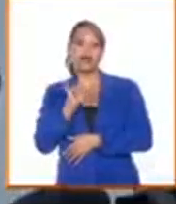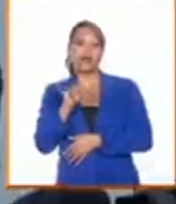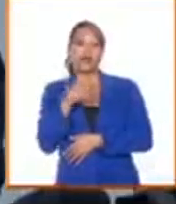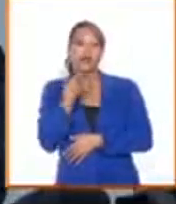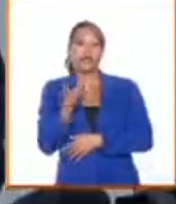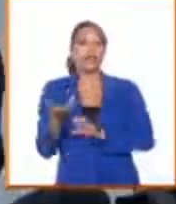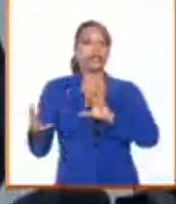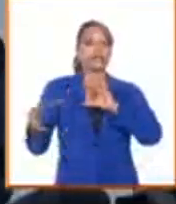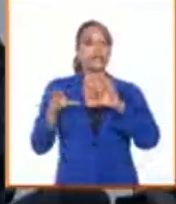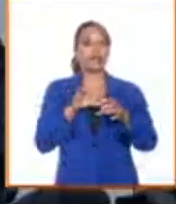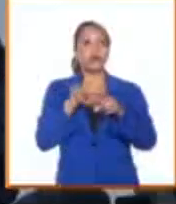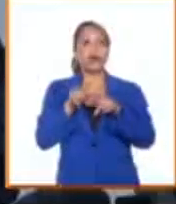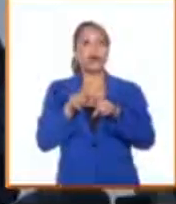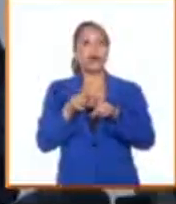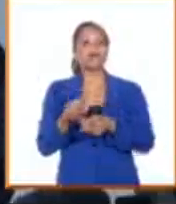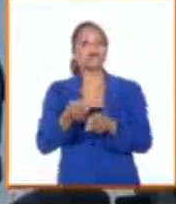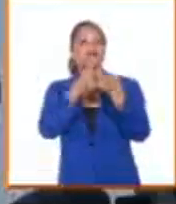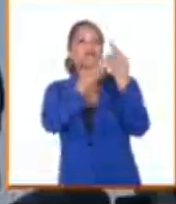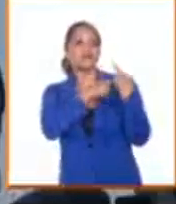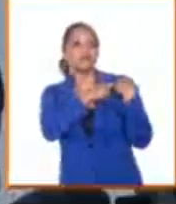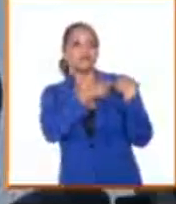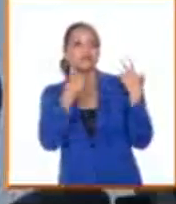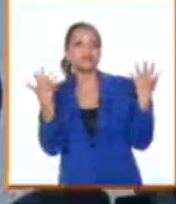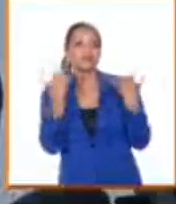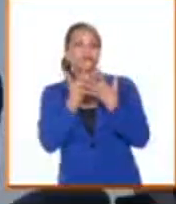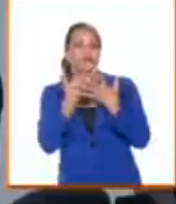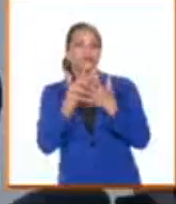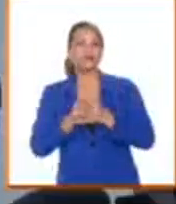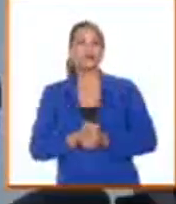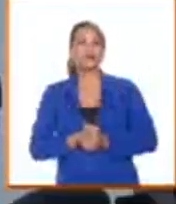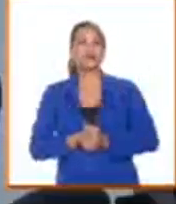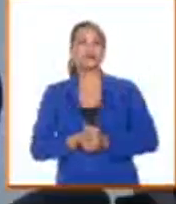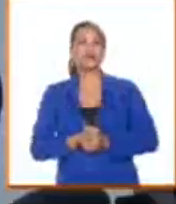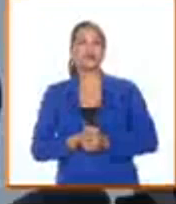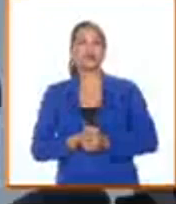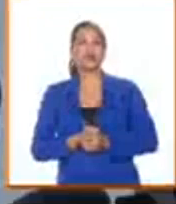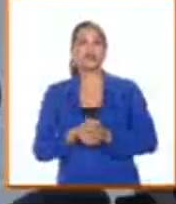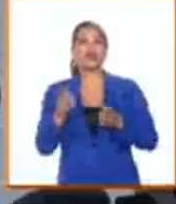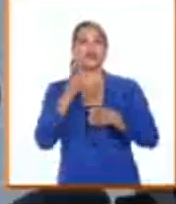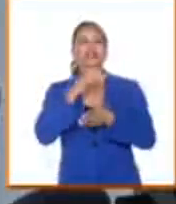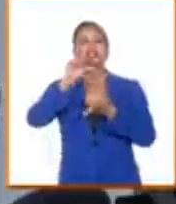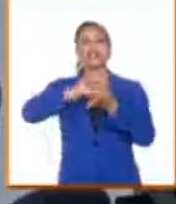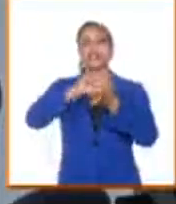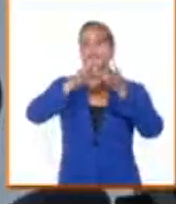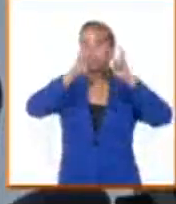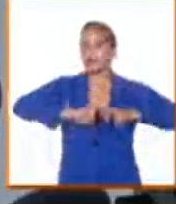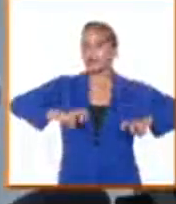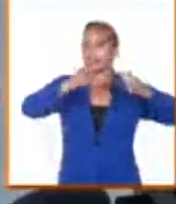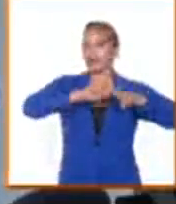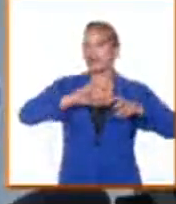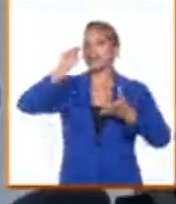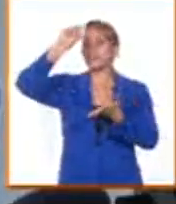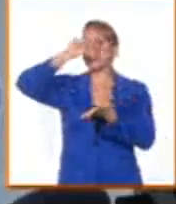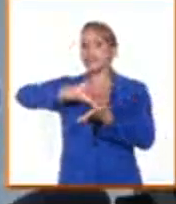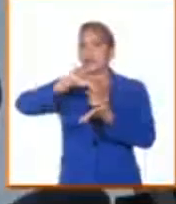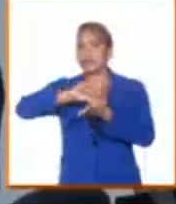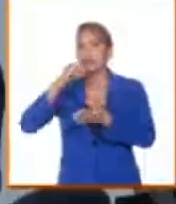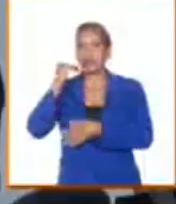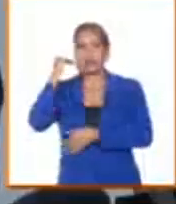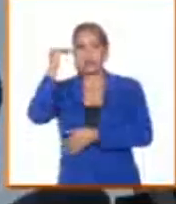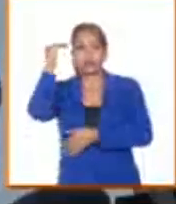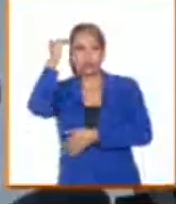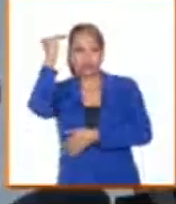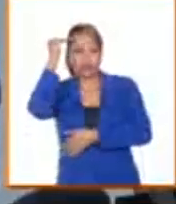manera articulada esa responsabilidad a centros ramales, centros de investigación, centros de superación